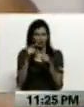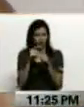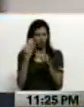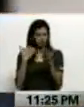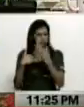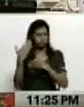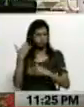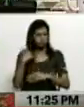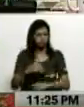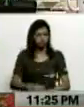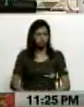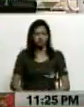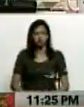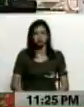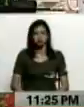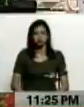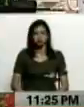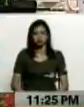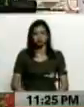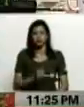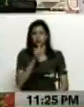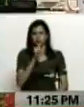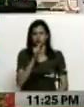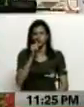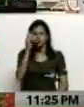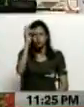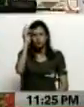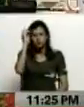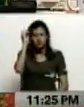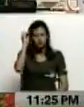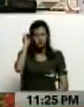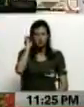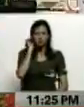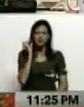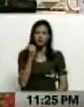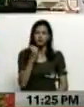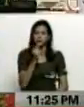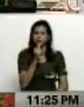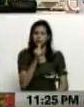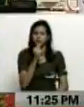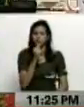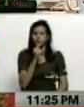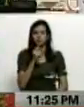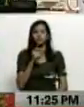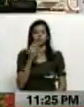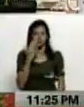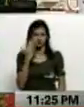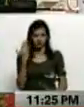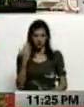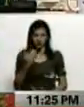acción democrática y entremos ahí